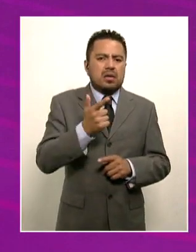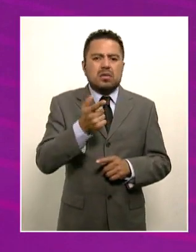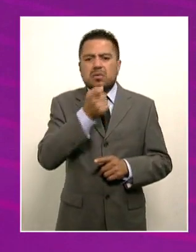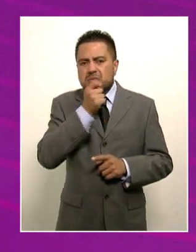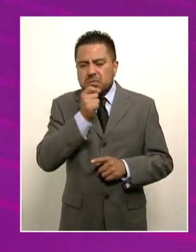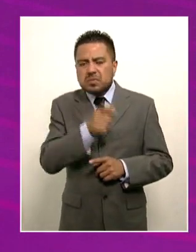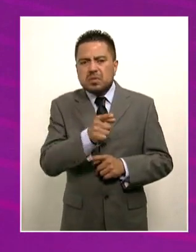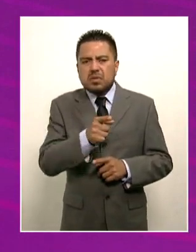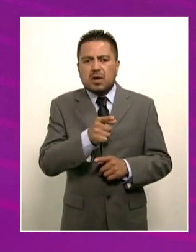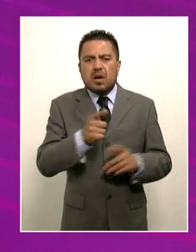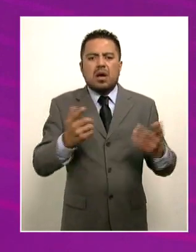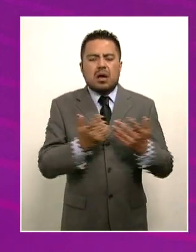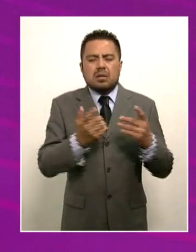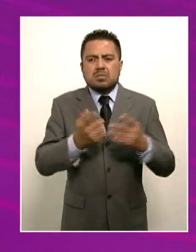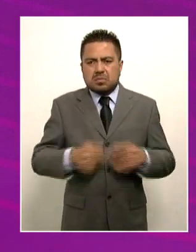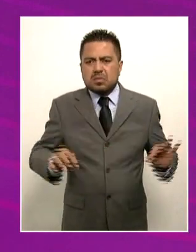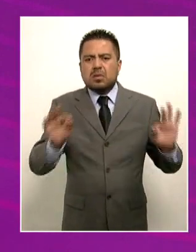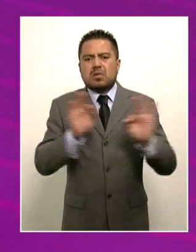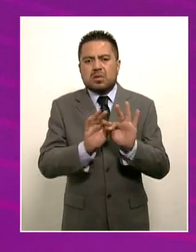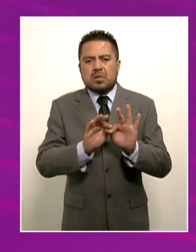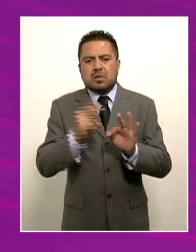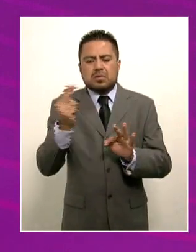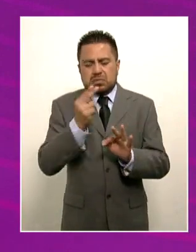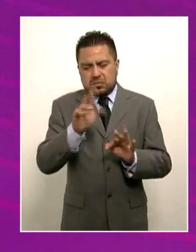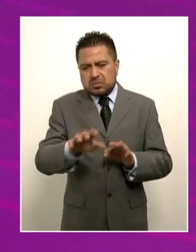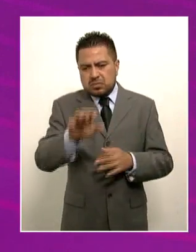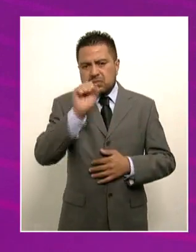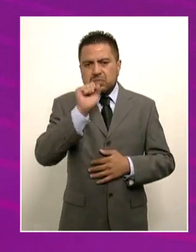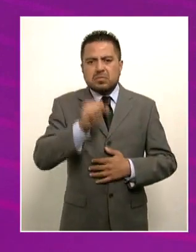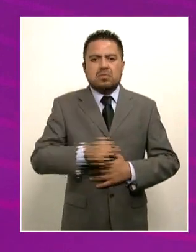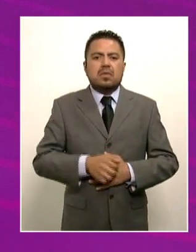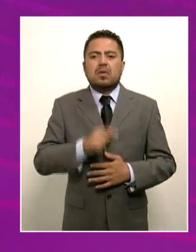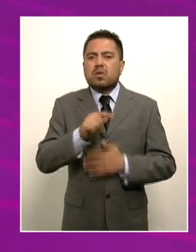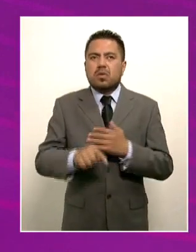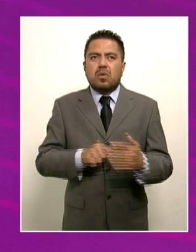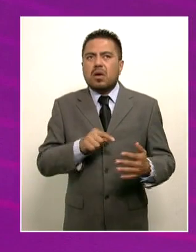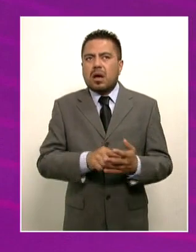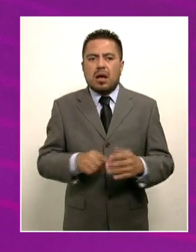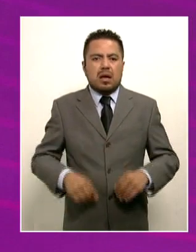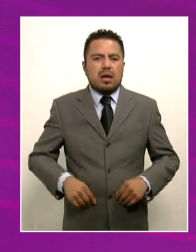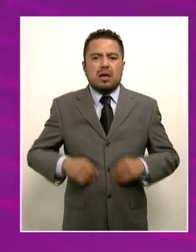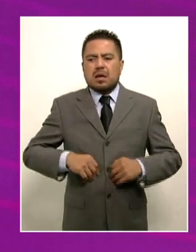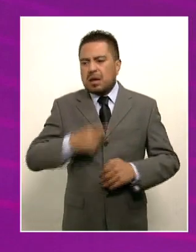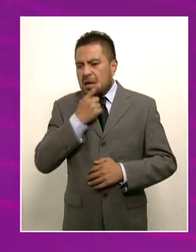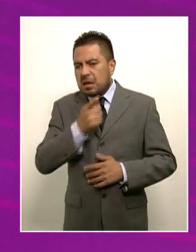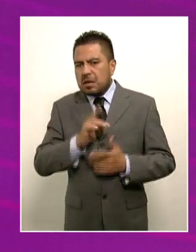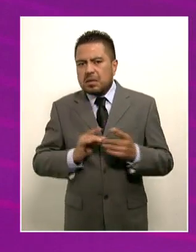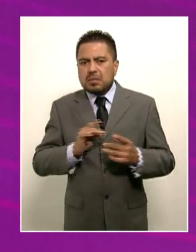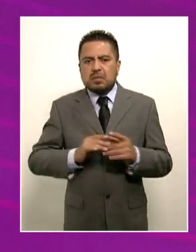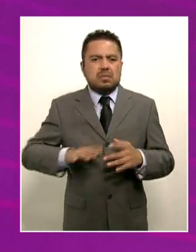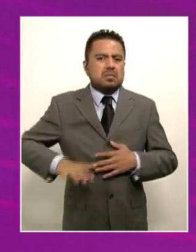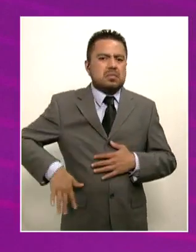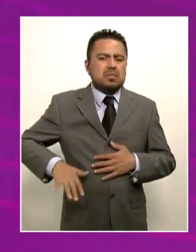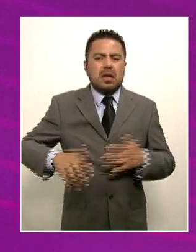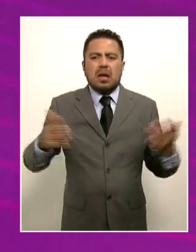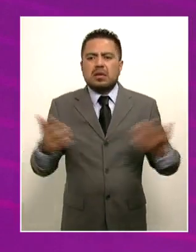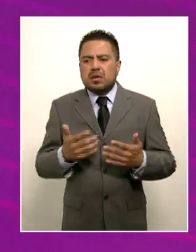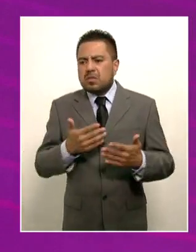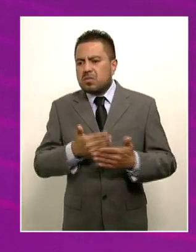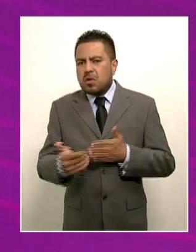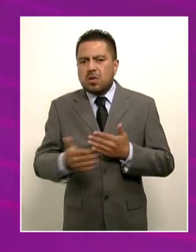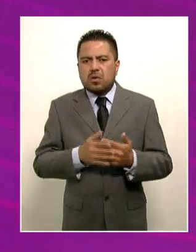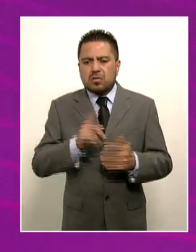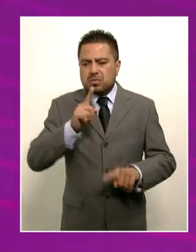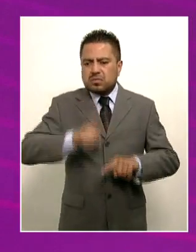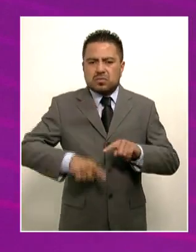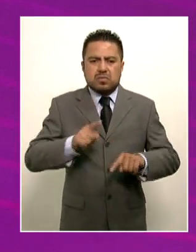es importante que se tome en cuenta, ¿no? Claro. Entonces, en lugar de decir, hagamos un modelo de